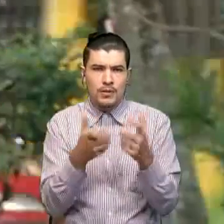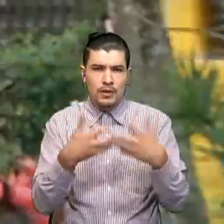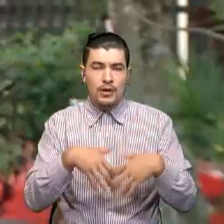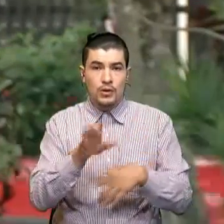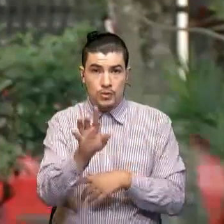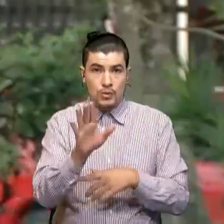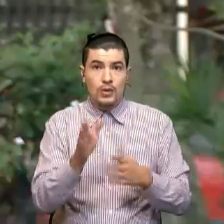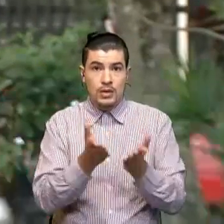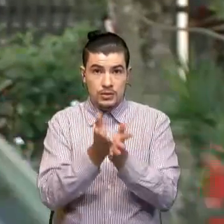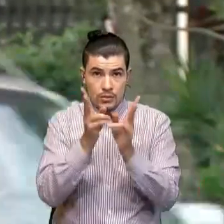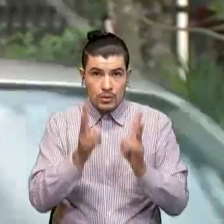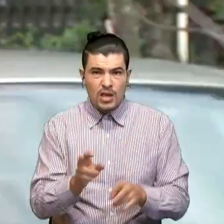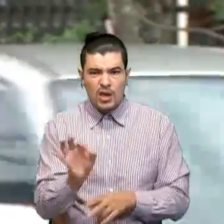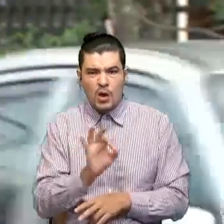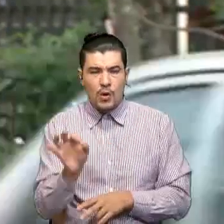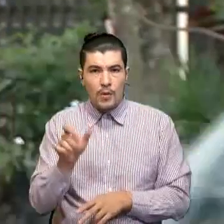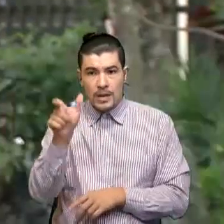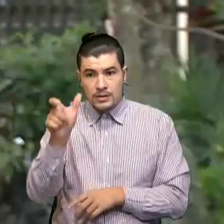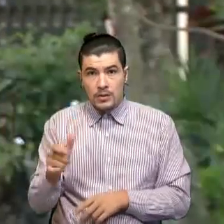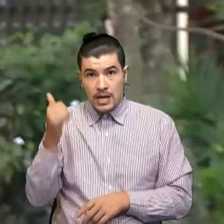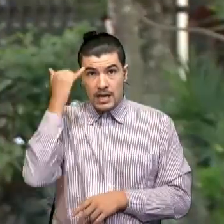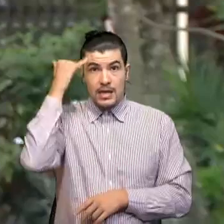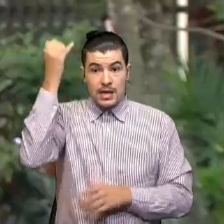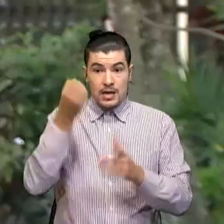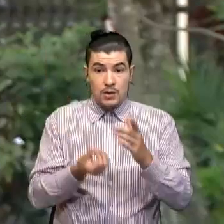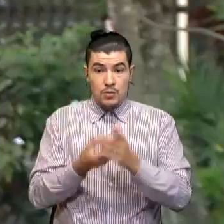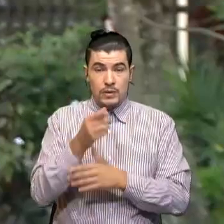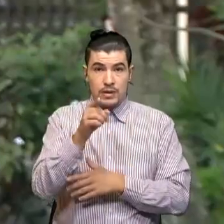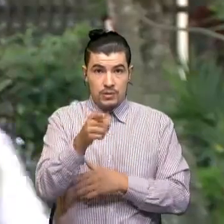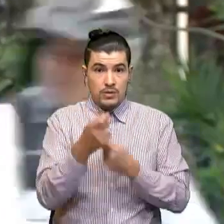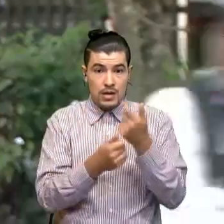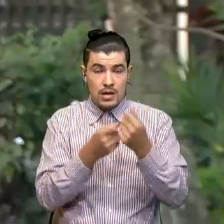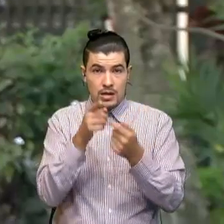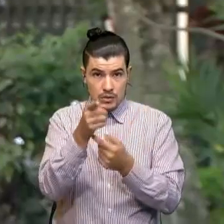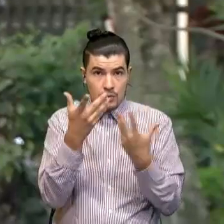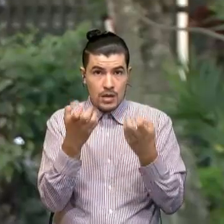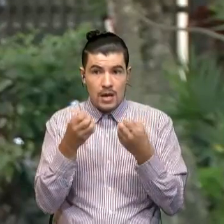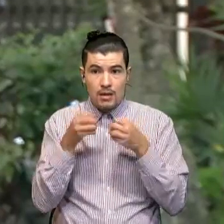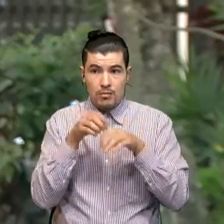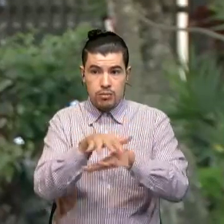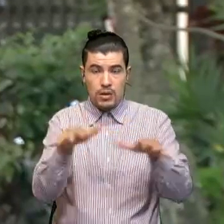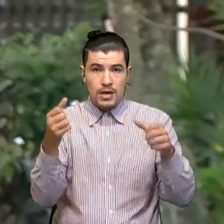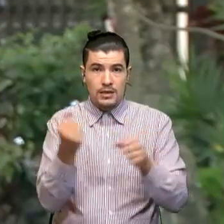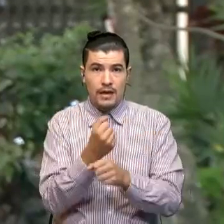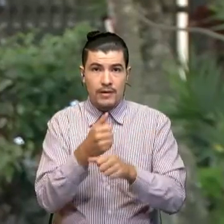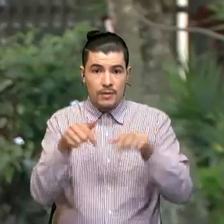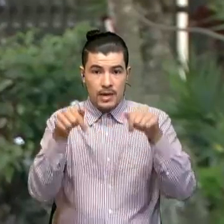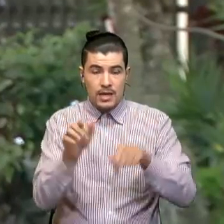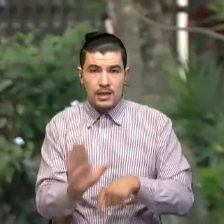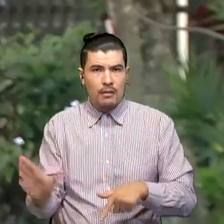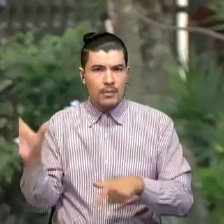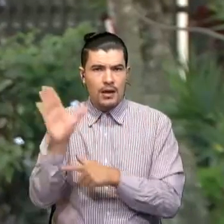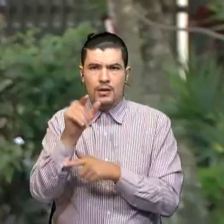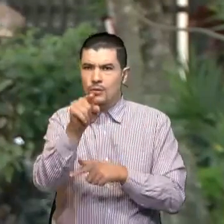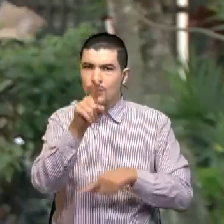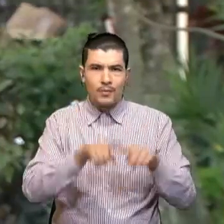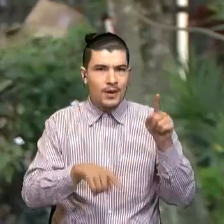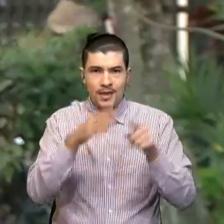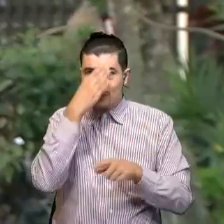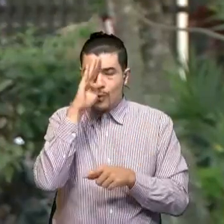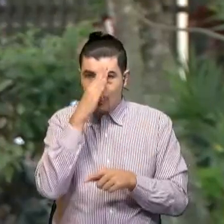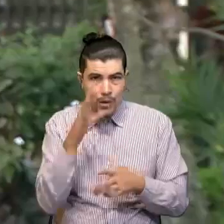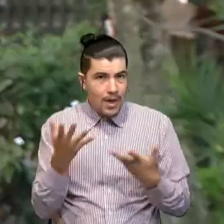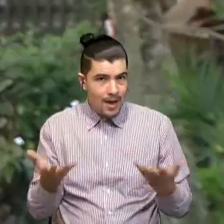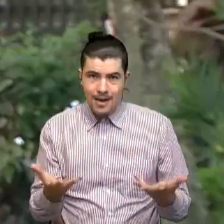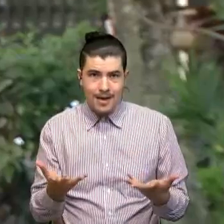estudiante o un ciudadano que tiene nuevas ideas de negocio y quiere generar empleo aquí en el departamento, pues no lo duden en participar de esta